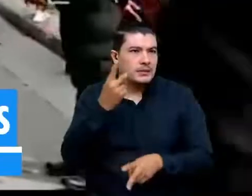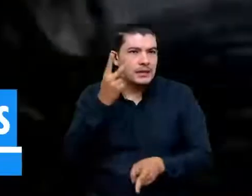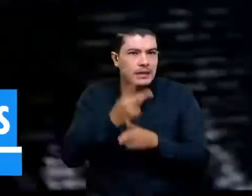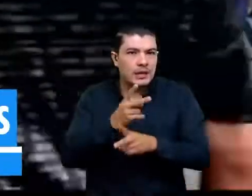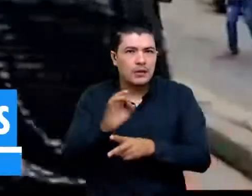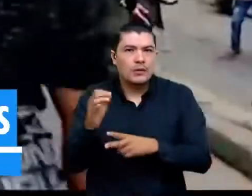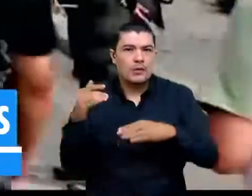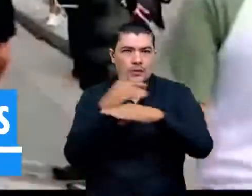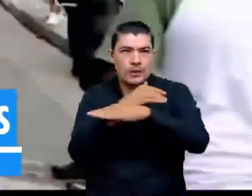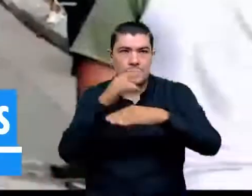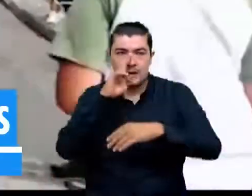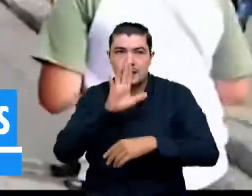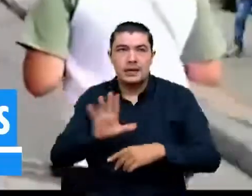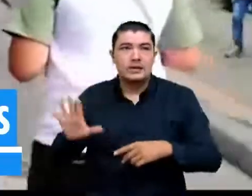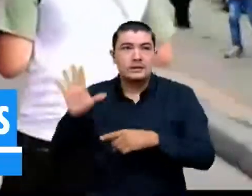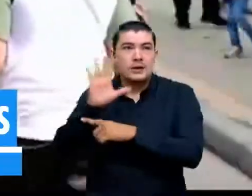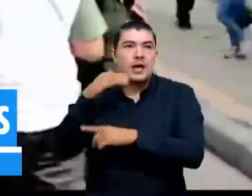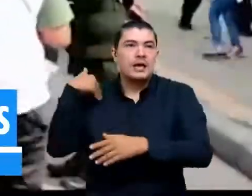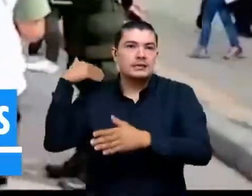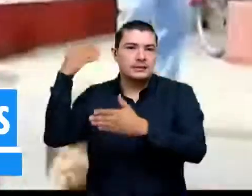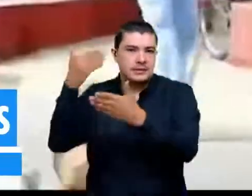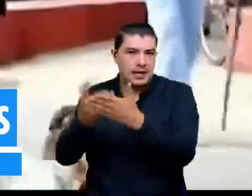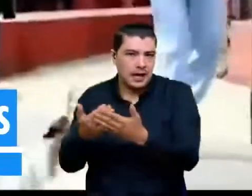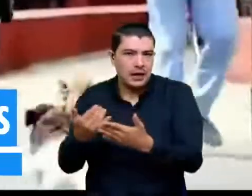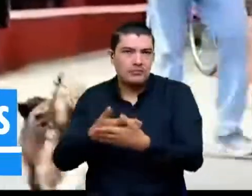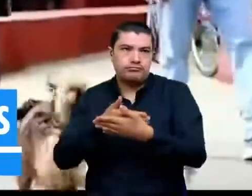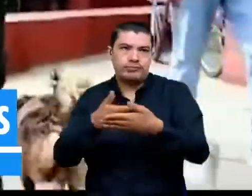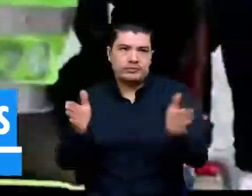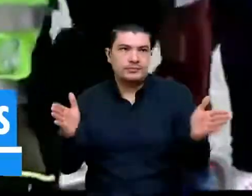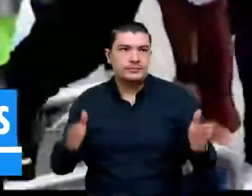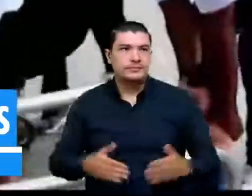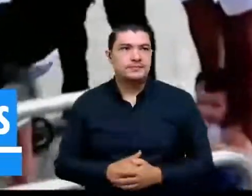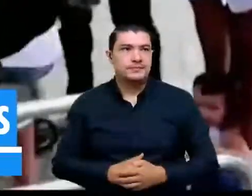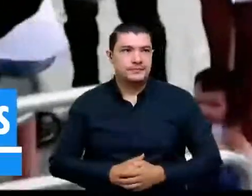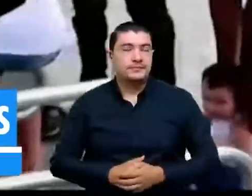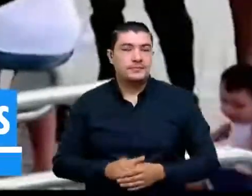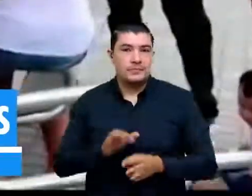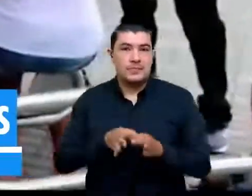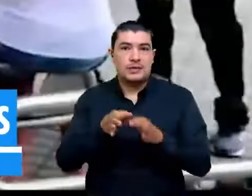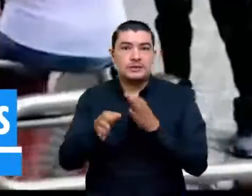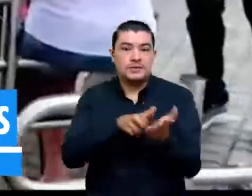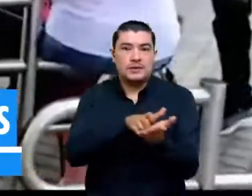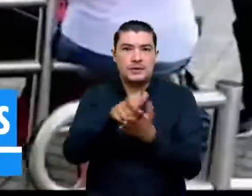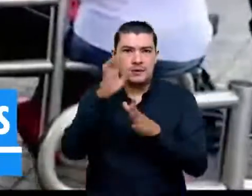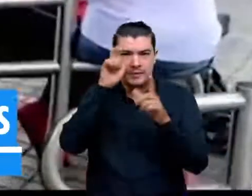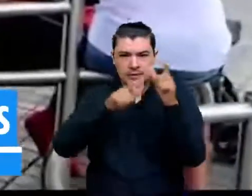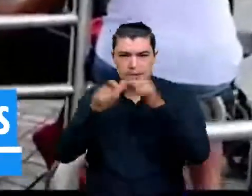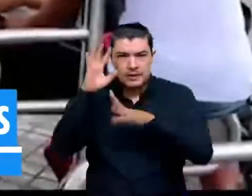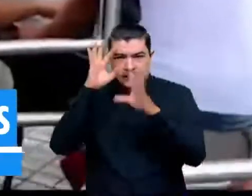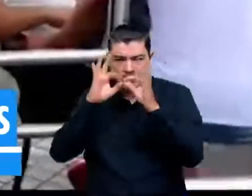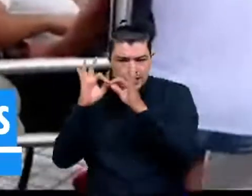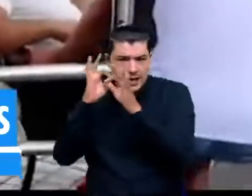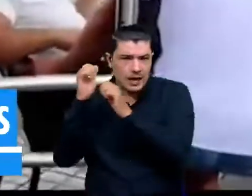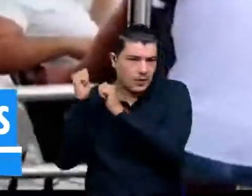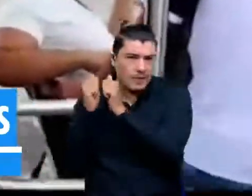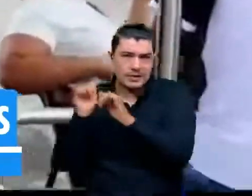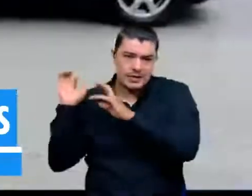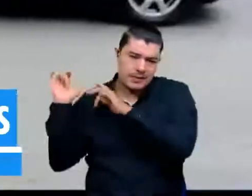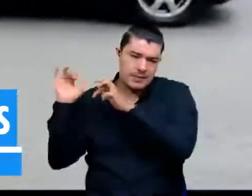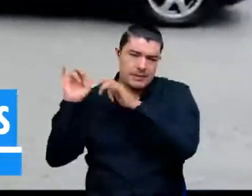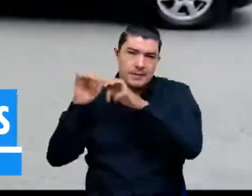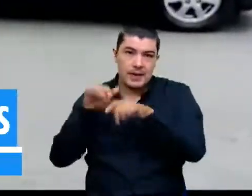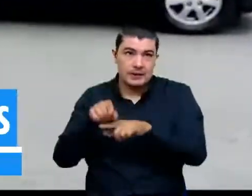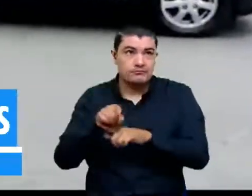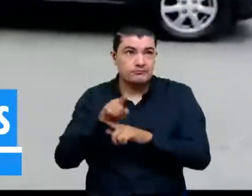de la vía nacional hasta la hora que se ha autorizado. En Girón, los fieles acompañaron masivamente la procesión del Santo Sepulcro,